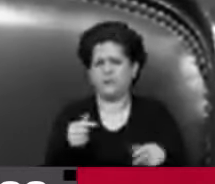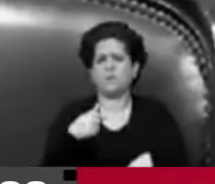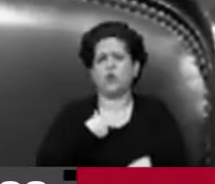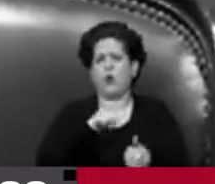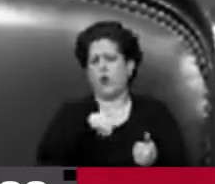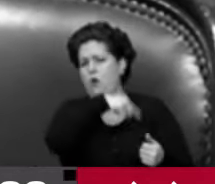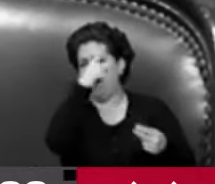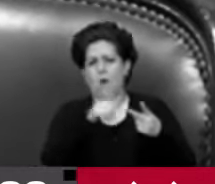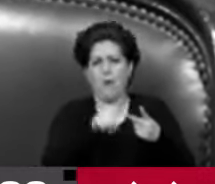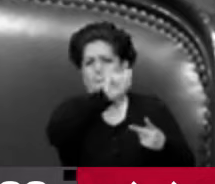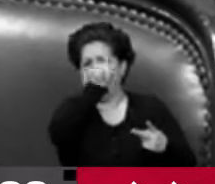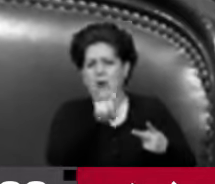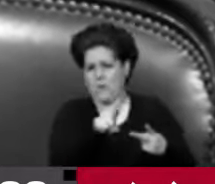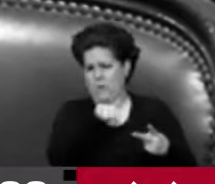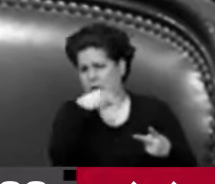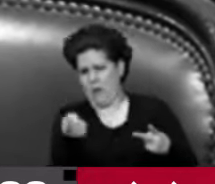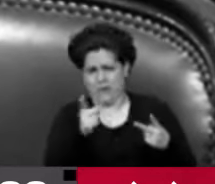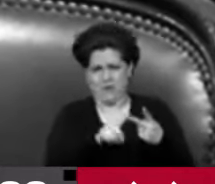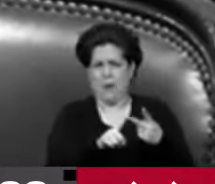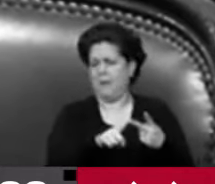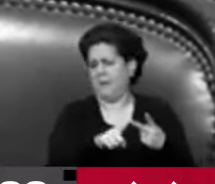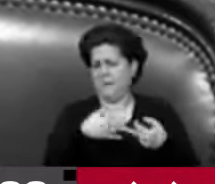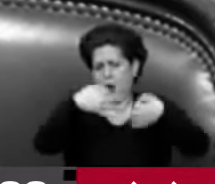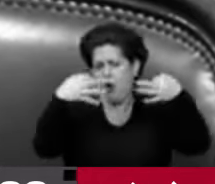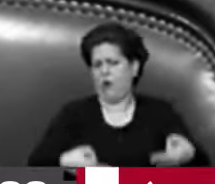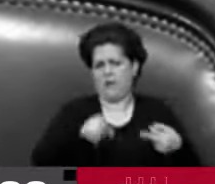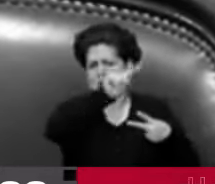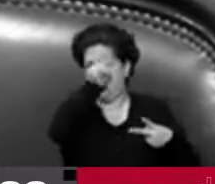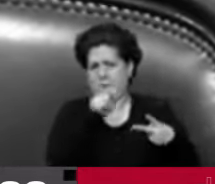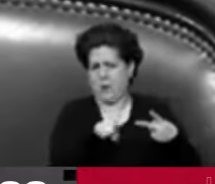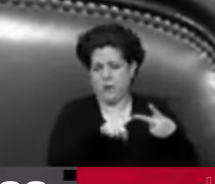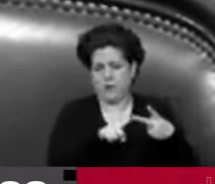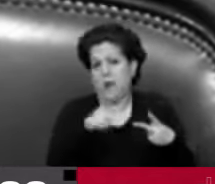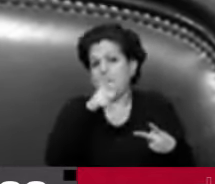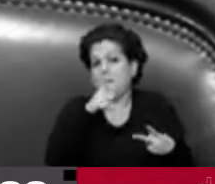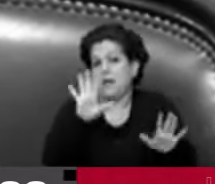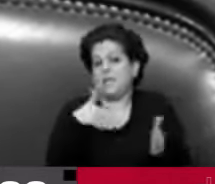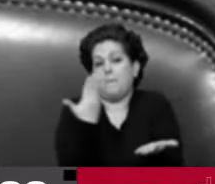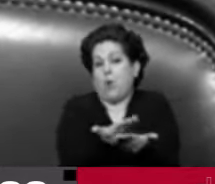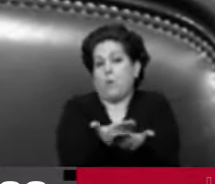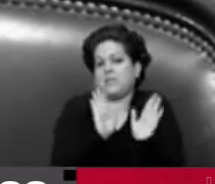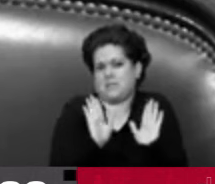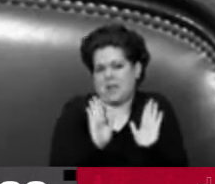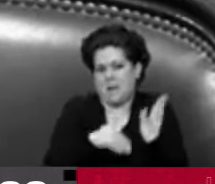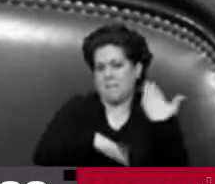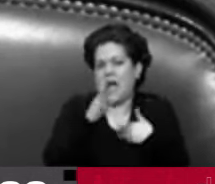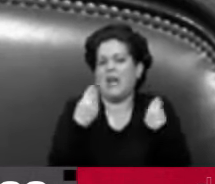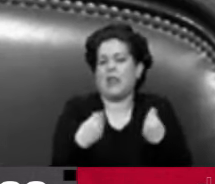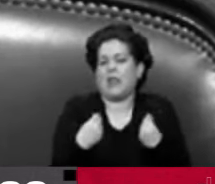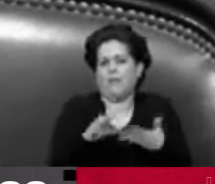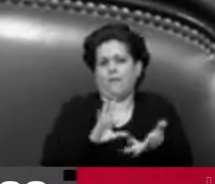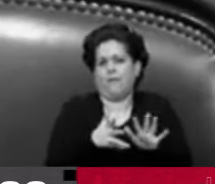le formulo una pregunta muy concreta, que me parece que sería una propuesta muy concreta, que sería una